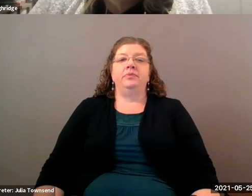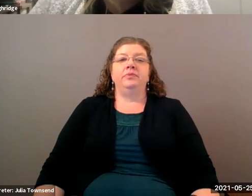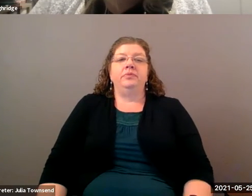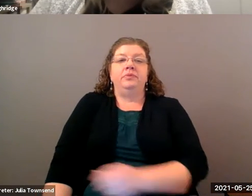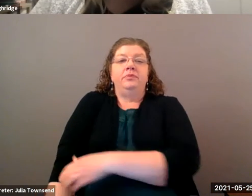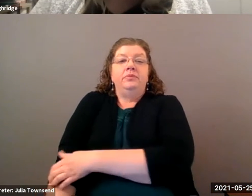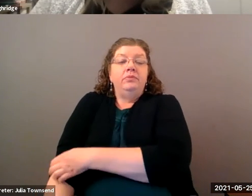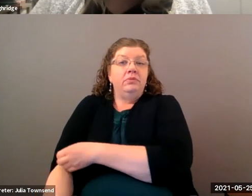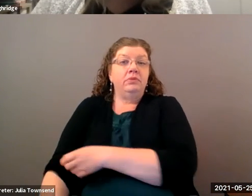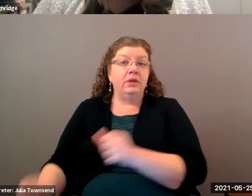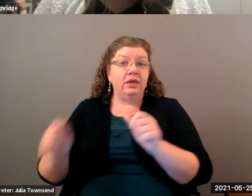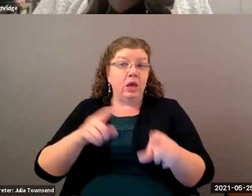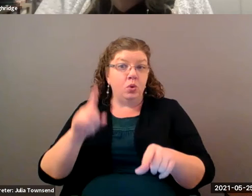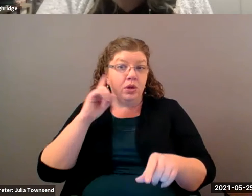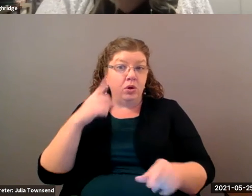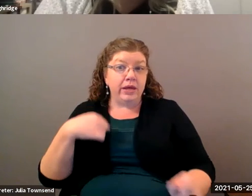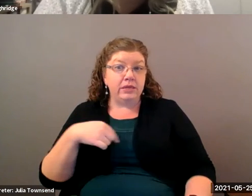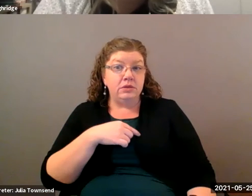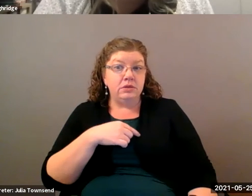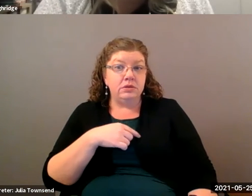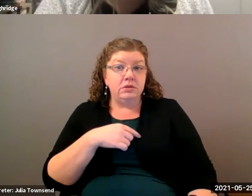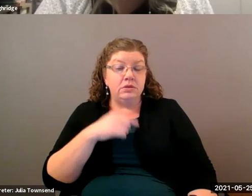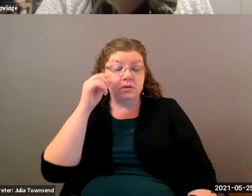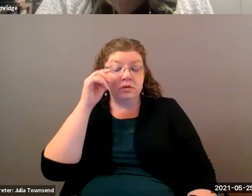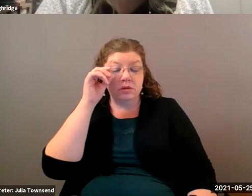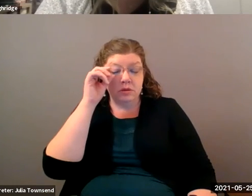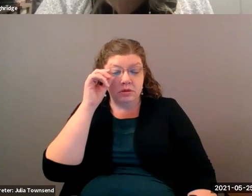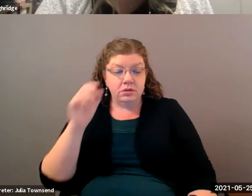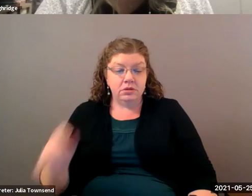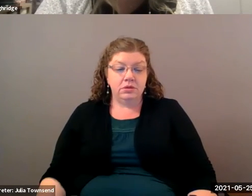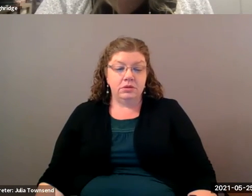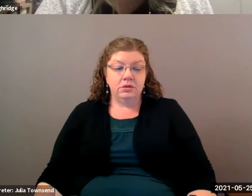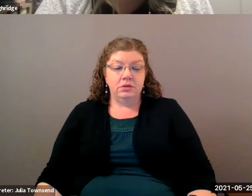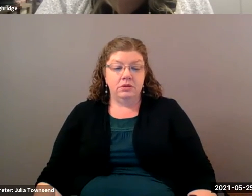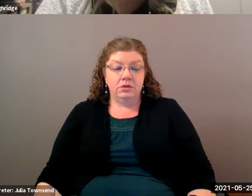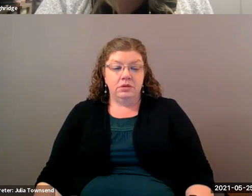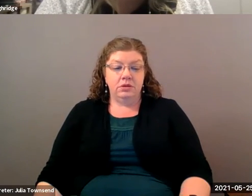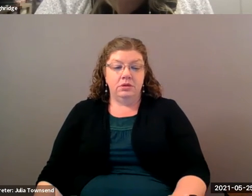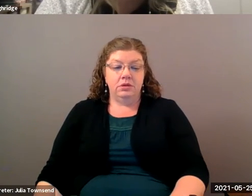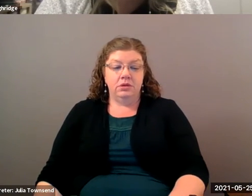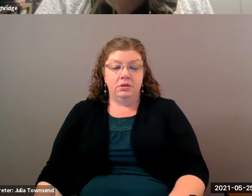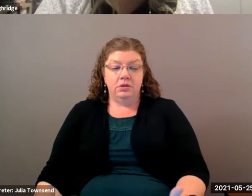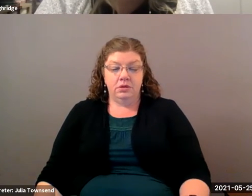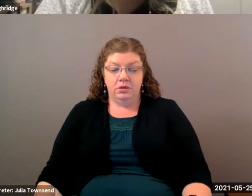Ms. Crawford, can you hear us? Señora Crawford, ¿me escucha?